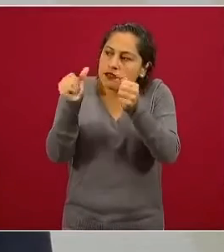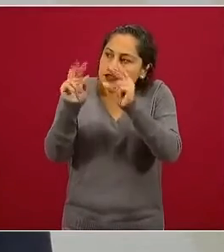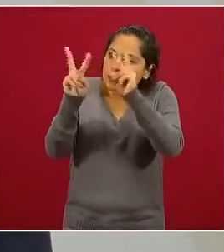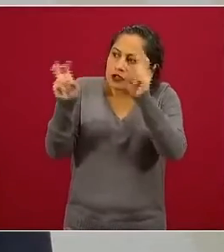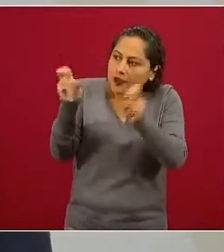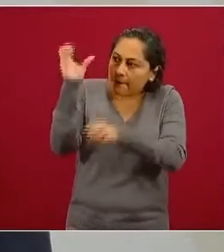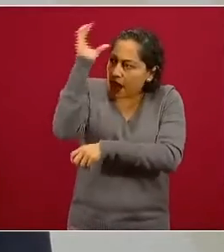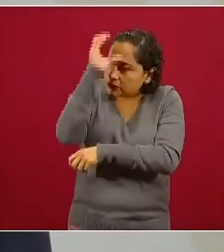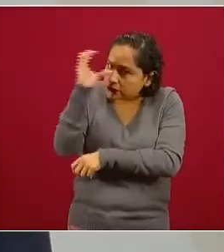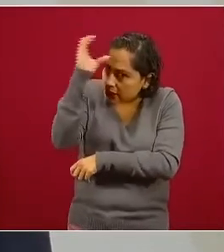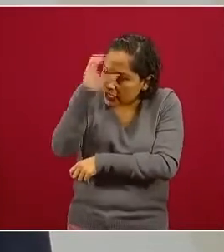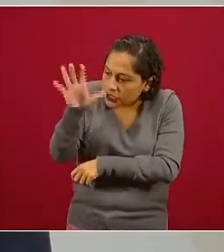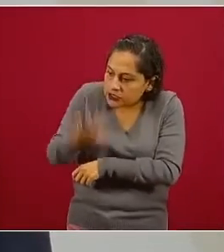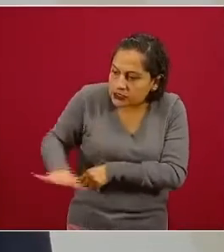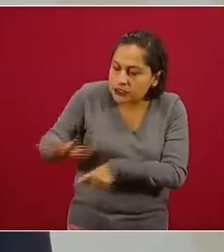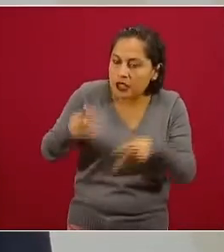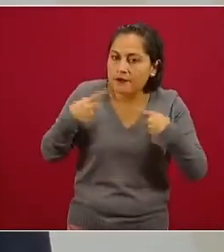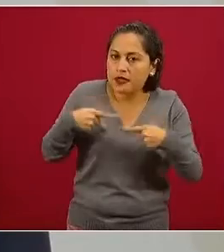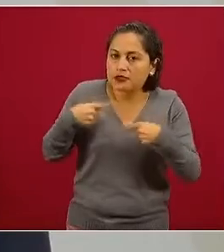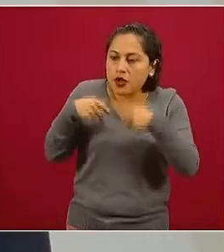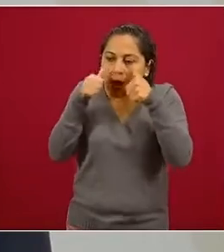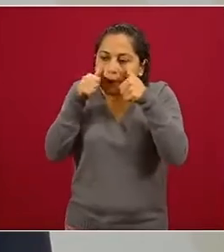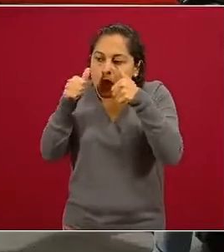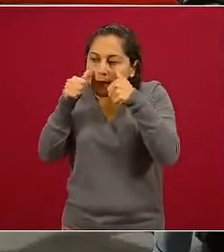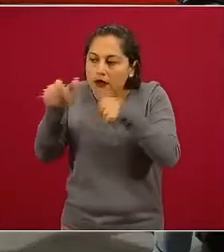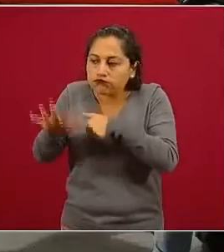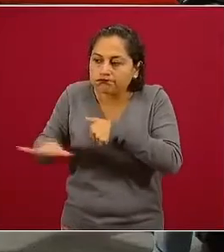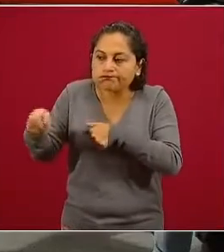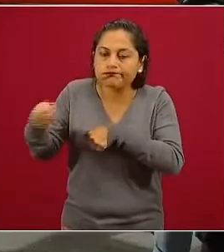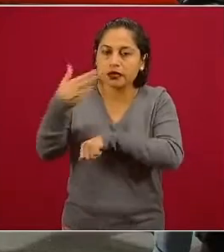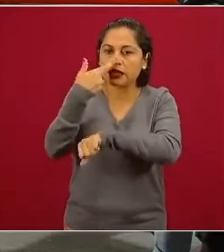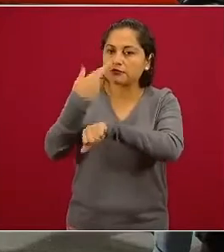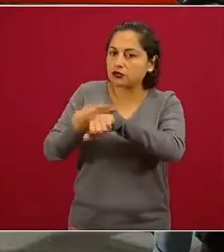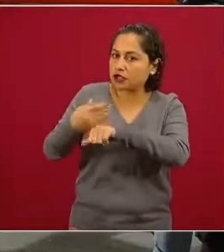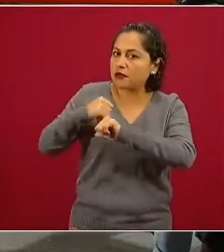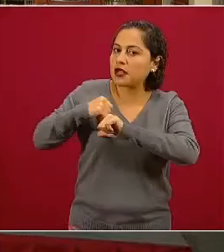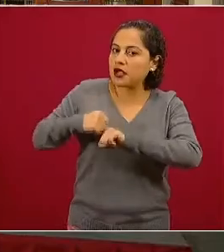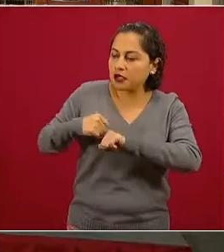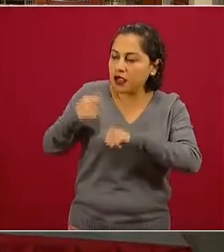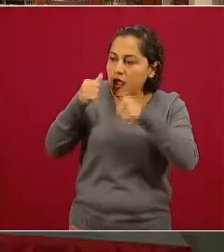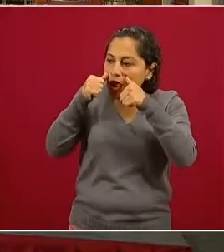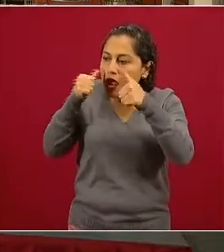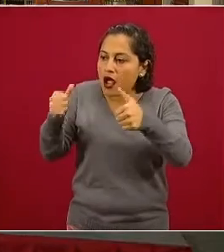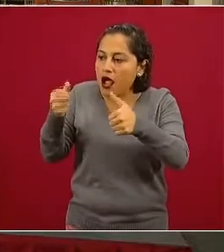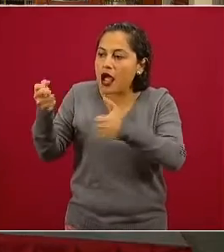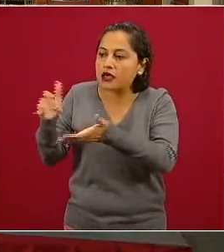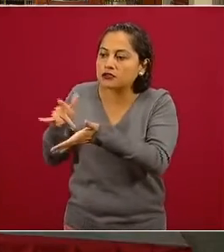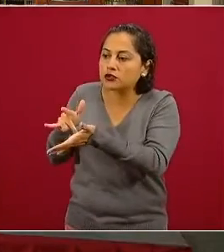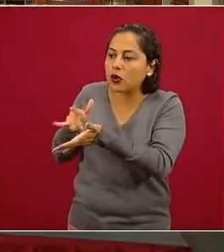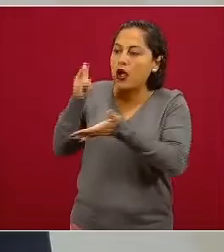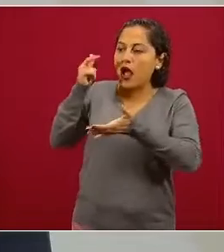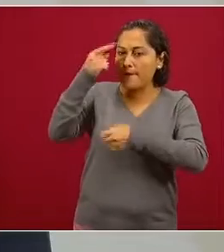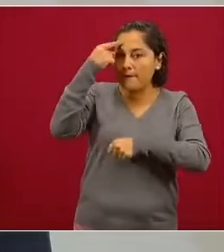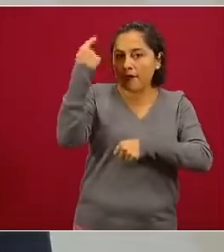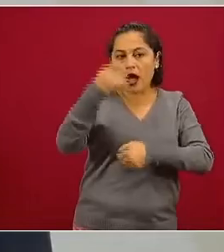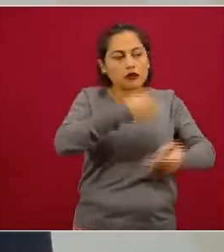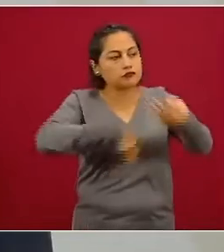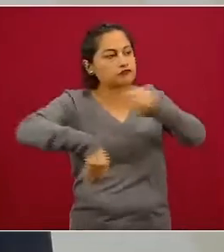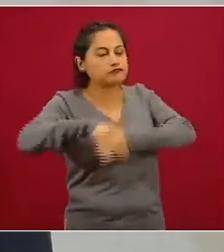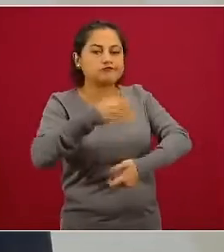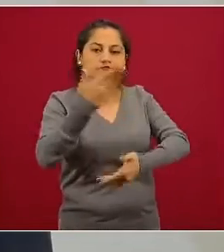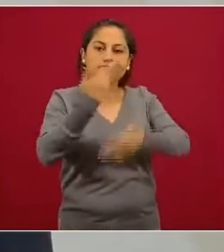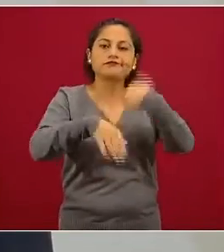buen lado de este combate, exactamente, estamos todos juntos como sociedad, como humanos en el mundo, no hay salida individual